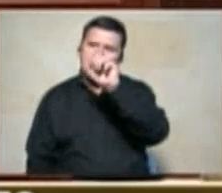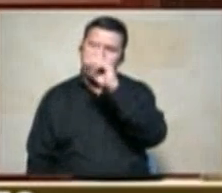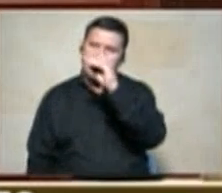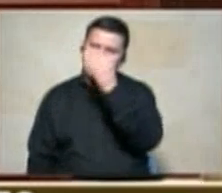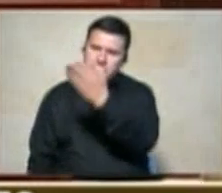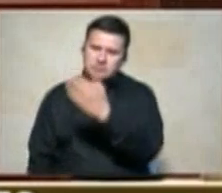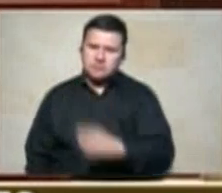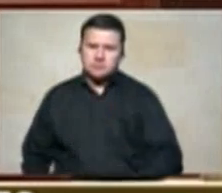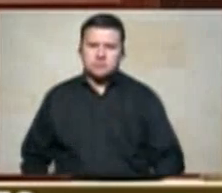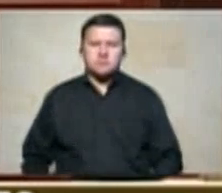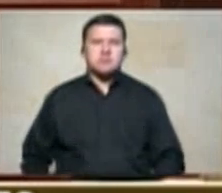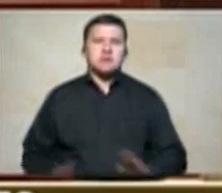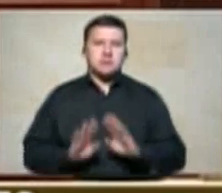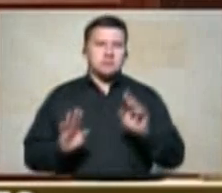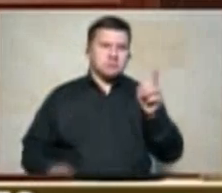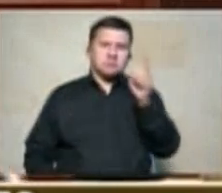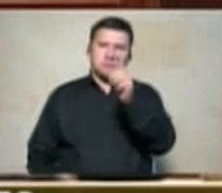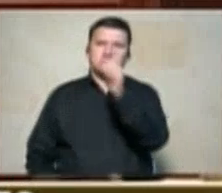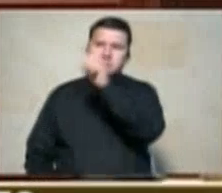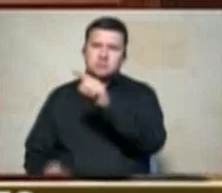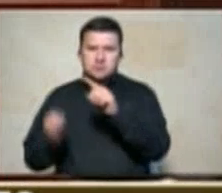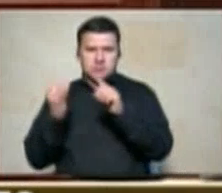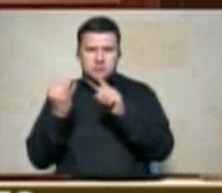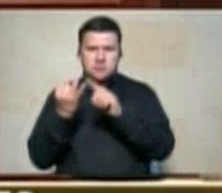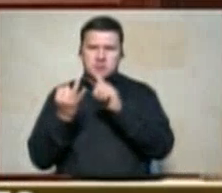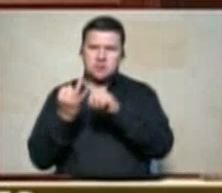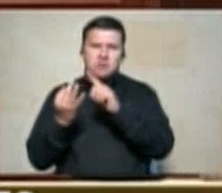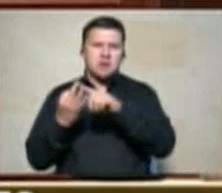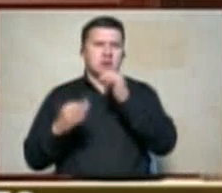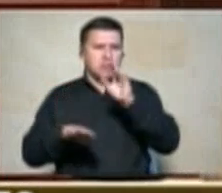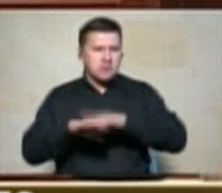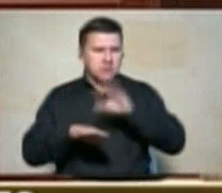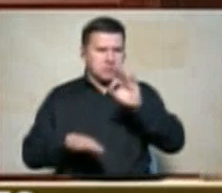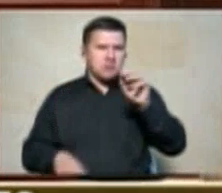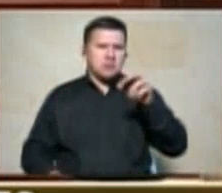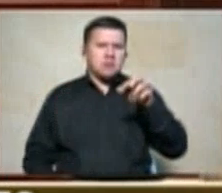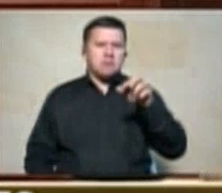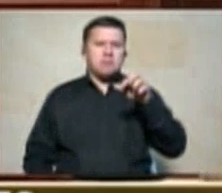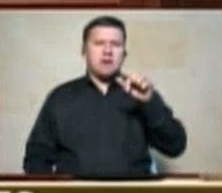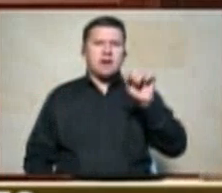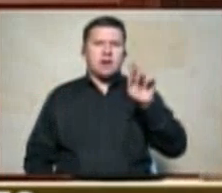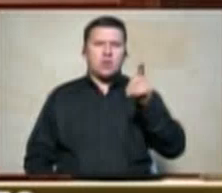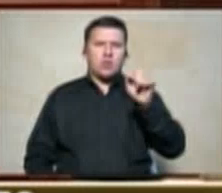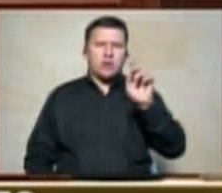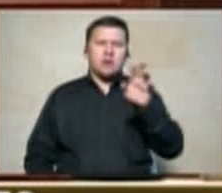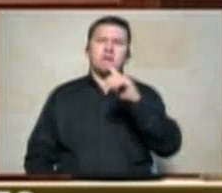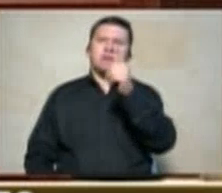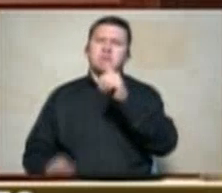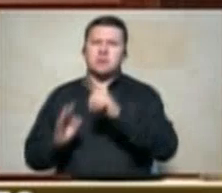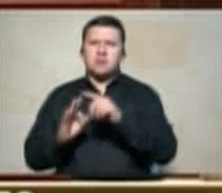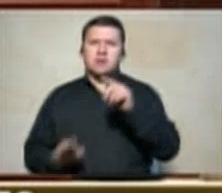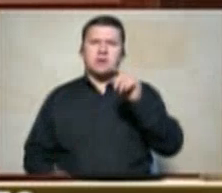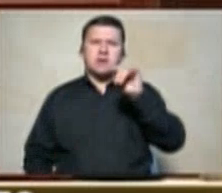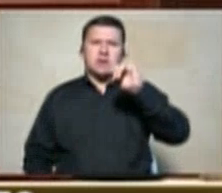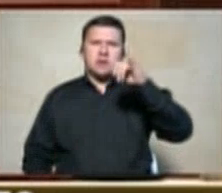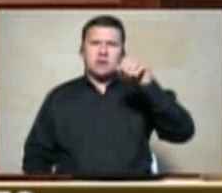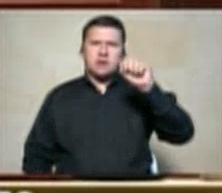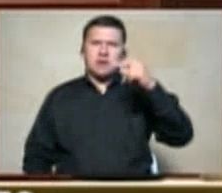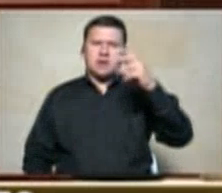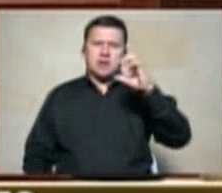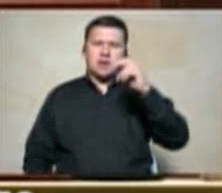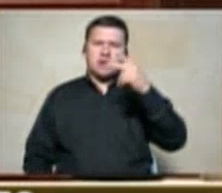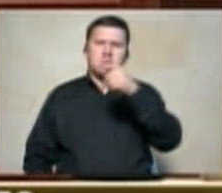al representante Padawi y el representante Jack Housley, y al representante Yepes, Albert.